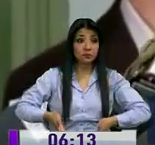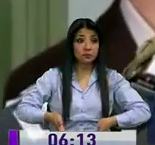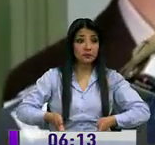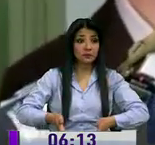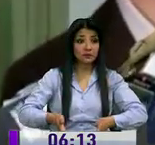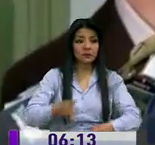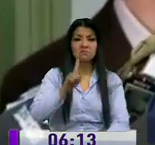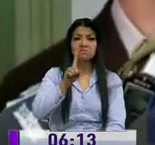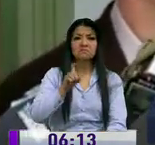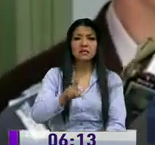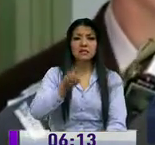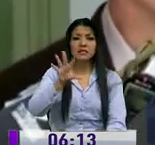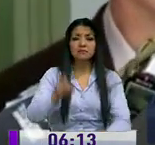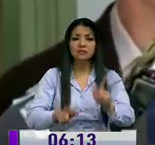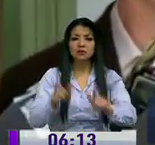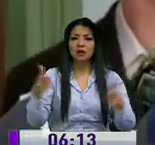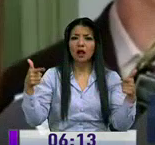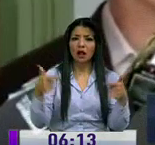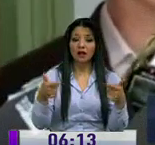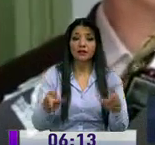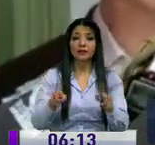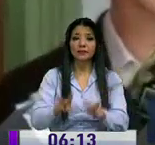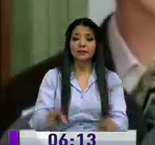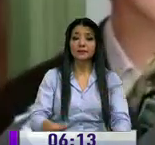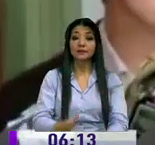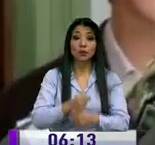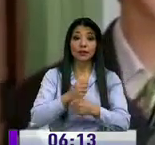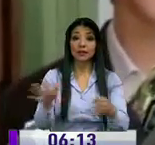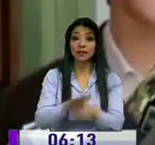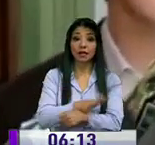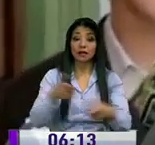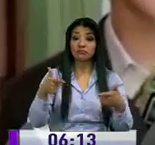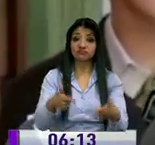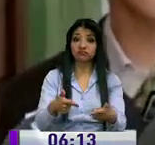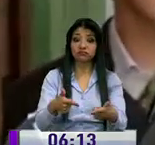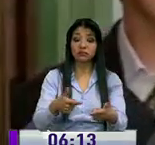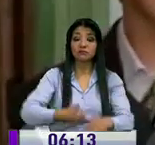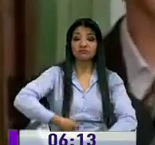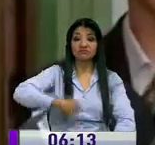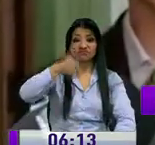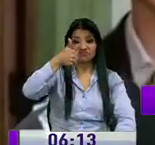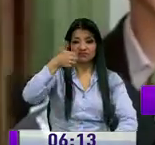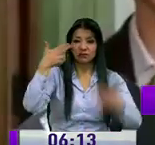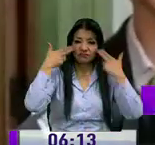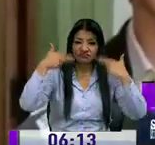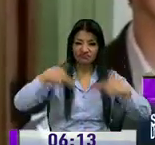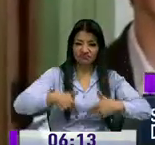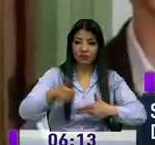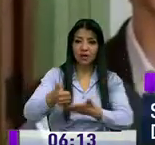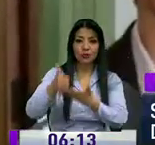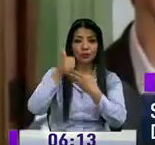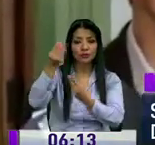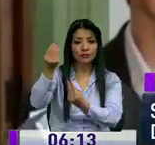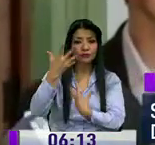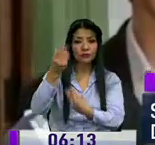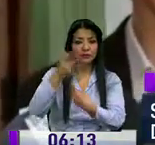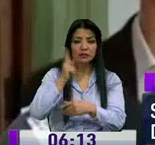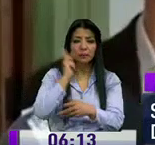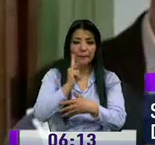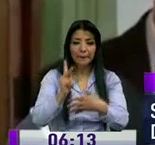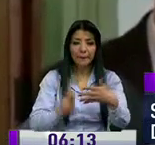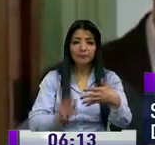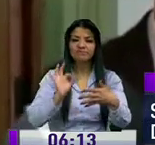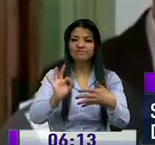1.500 hombres, sin contar con la seguridad a cubierta que realizamos con las agencias de seguridad, que son los que nos brindan información puntual sobre